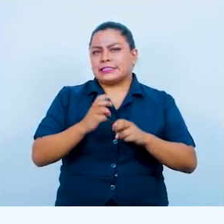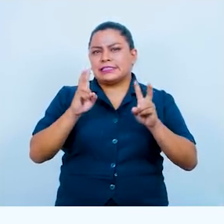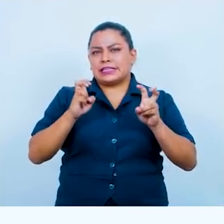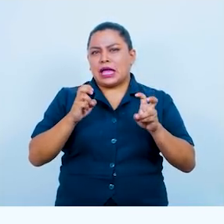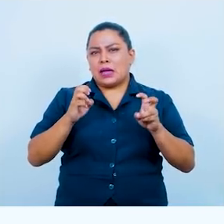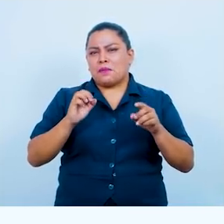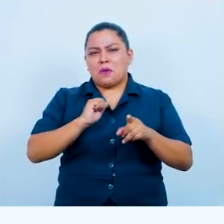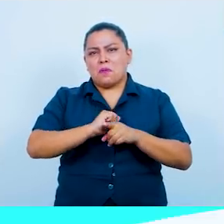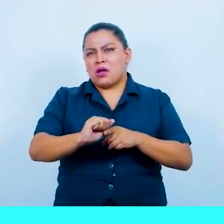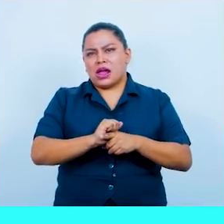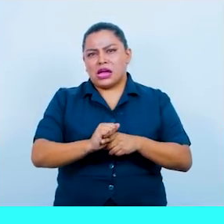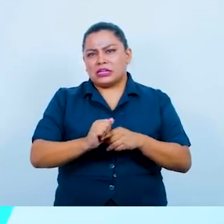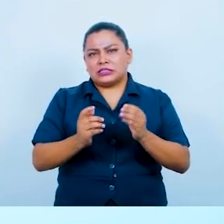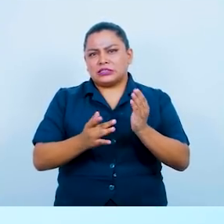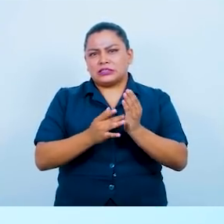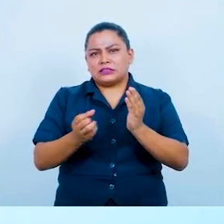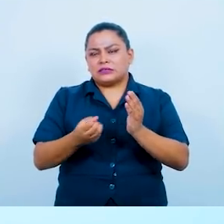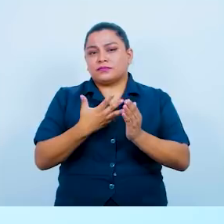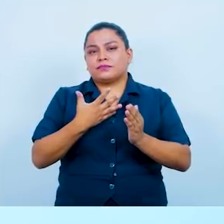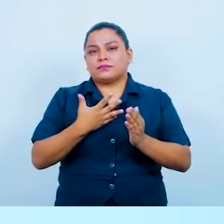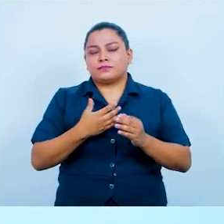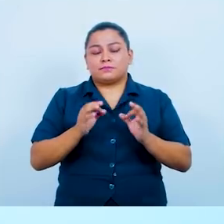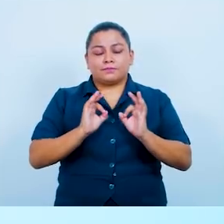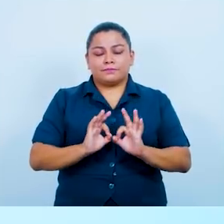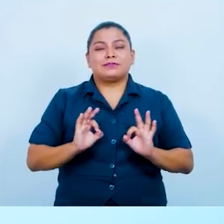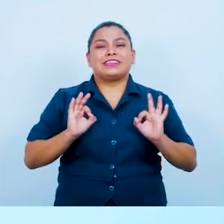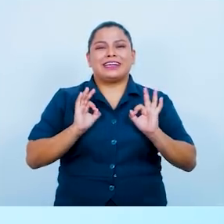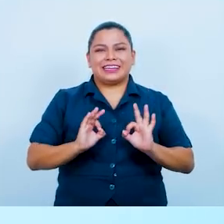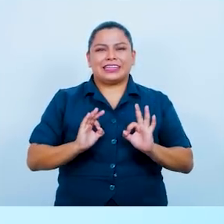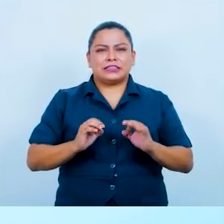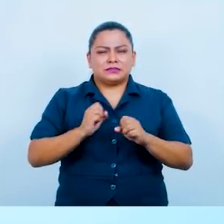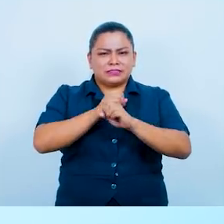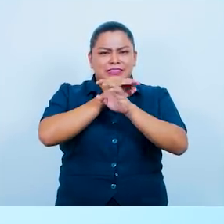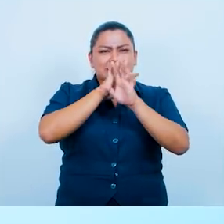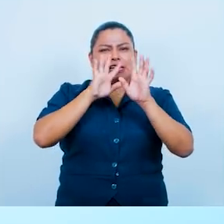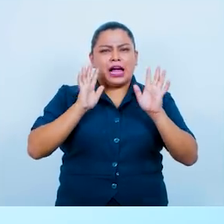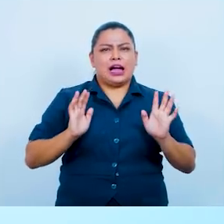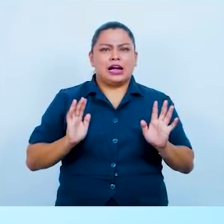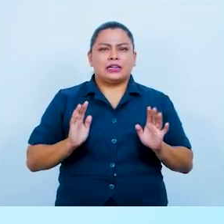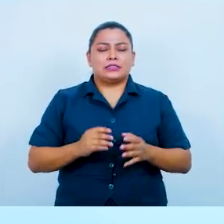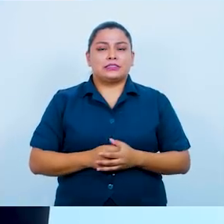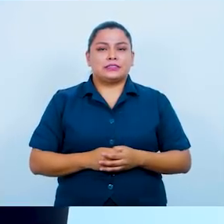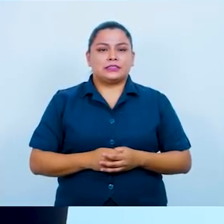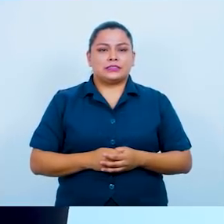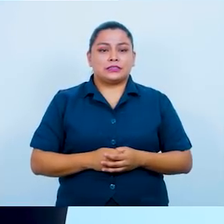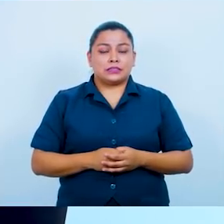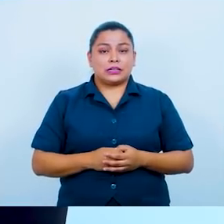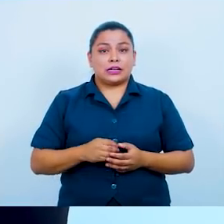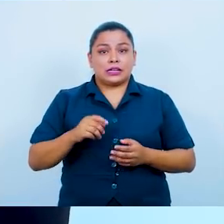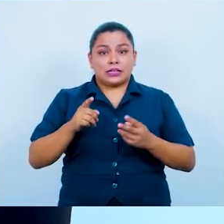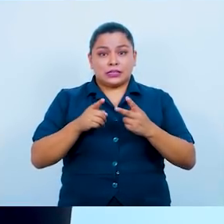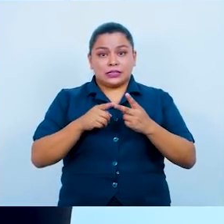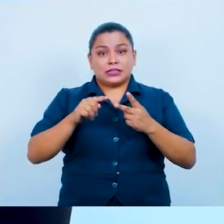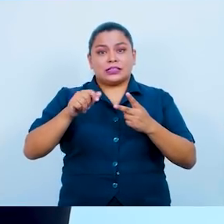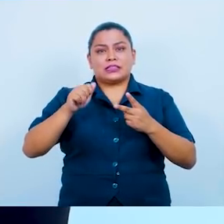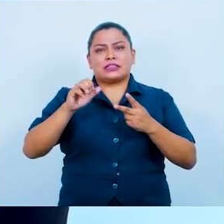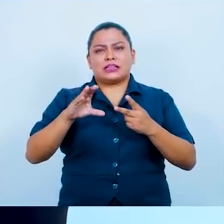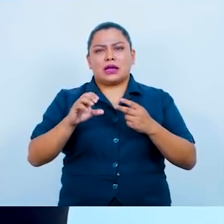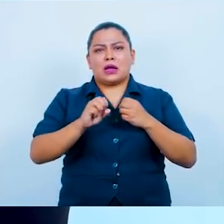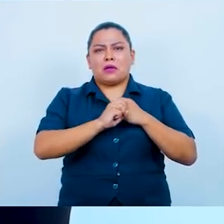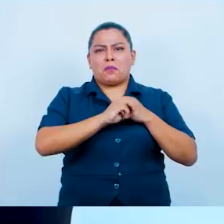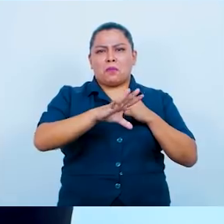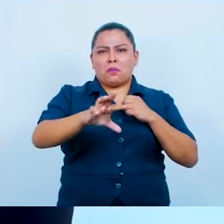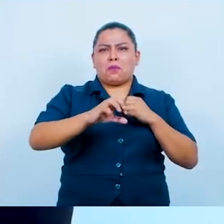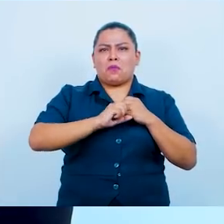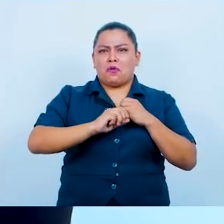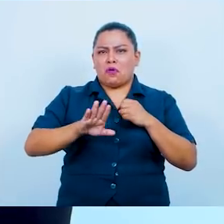herramientas informáticas. Genial, Dobby. Me ha quedado completamente claro que las TAC son las que promueven el